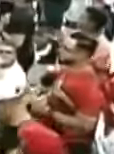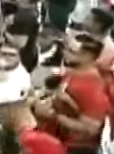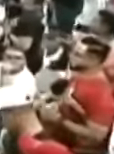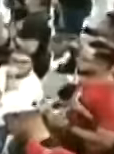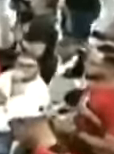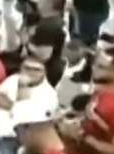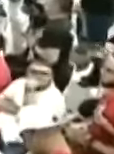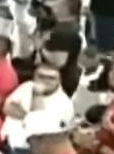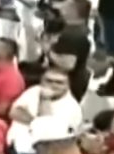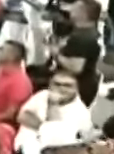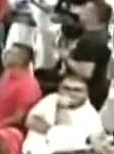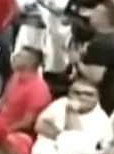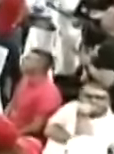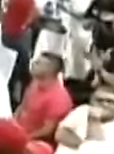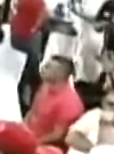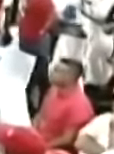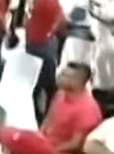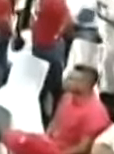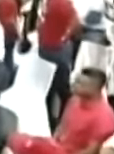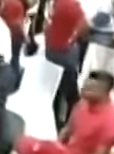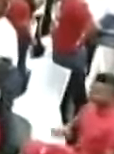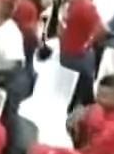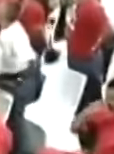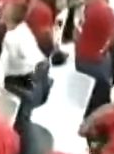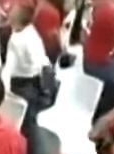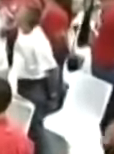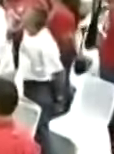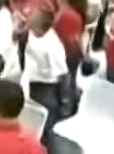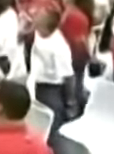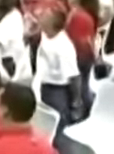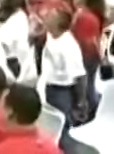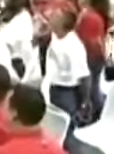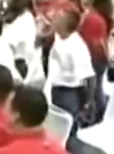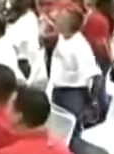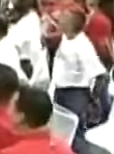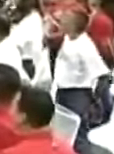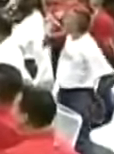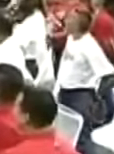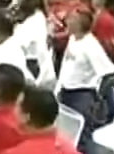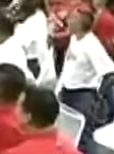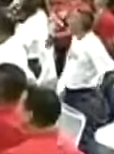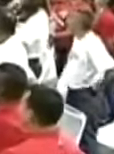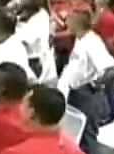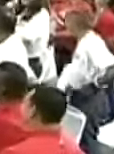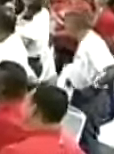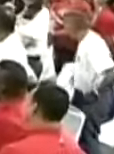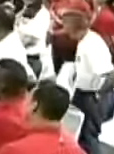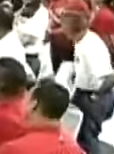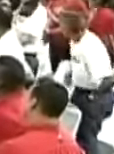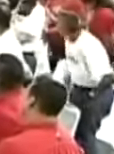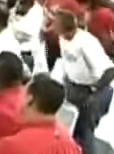Maduro. Maduro. ¡El año de Gago!